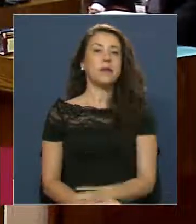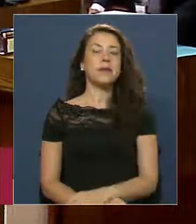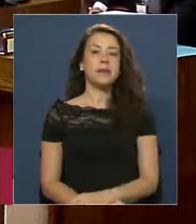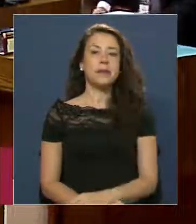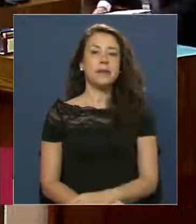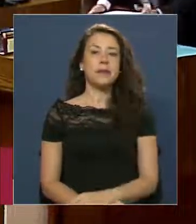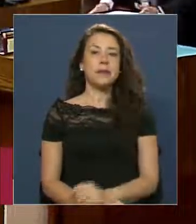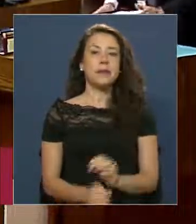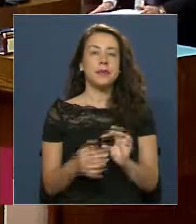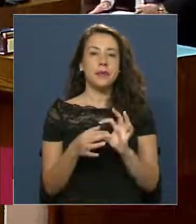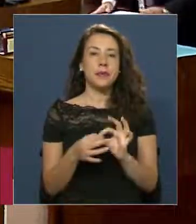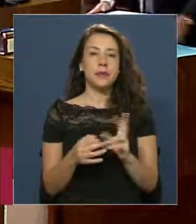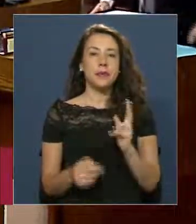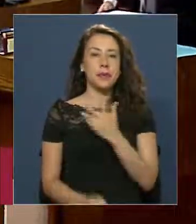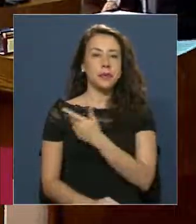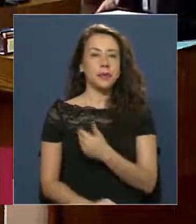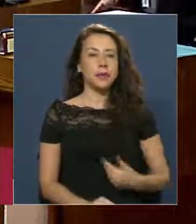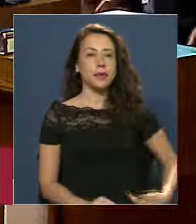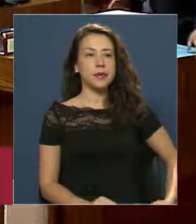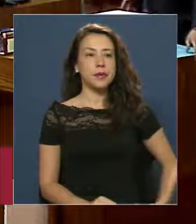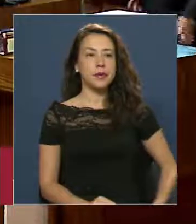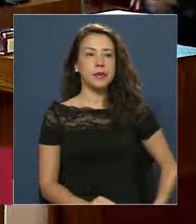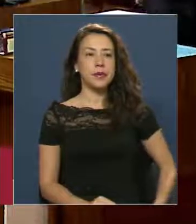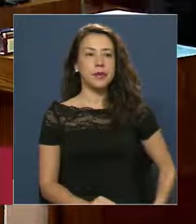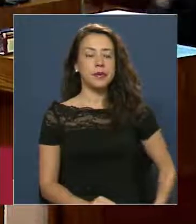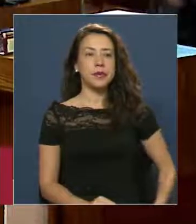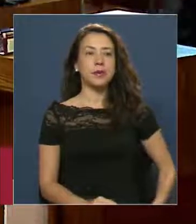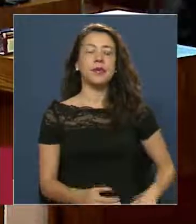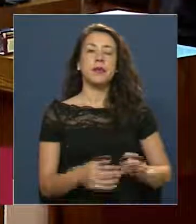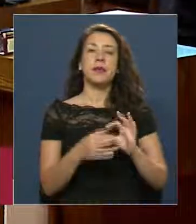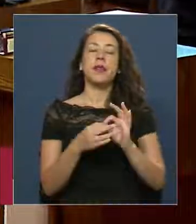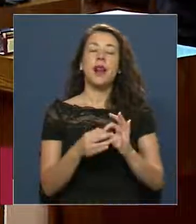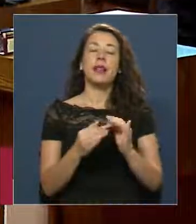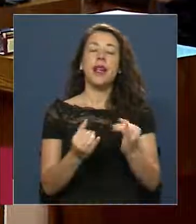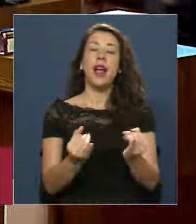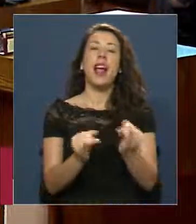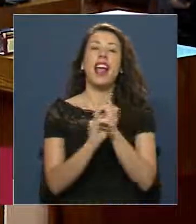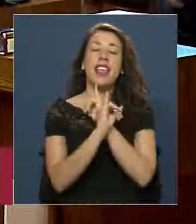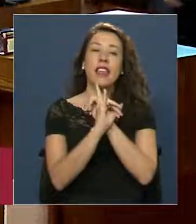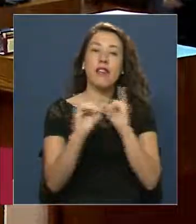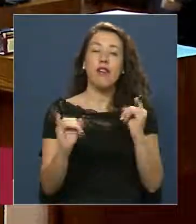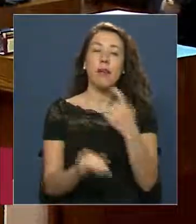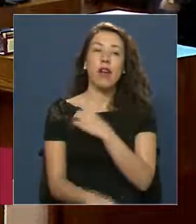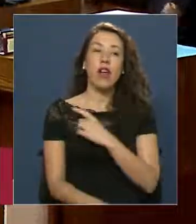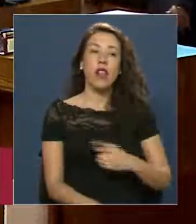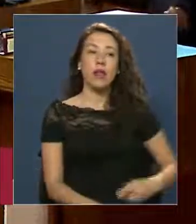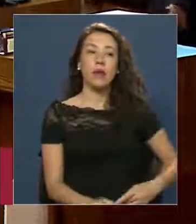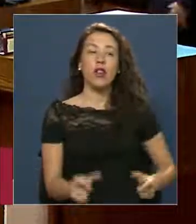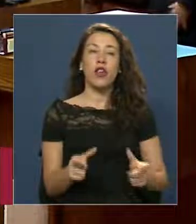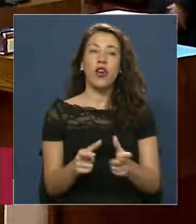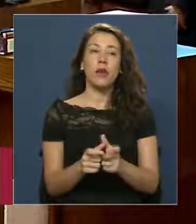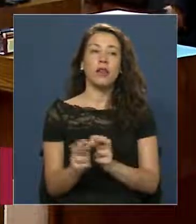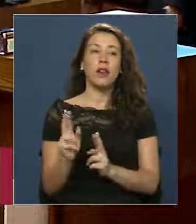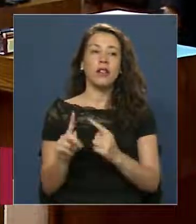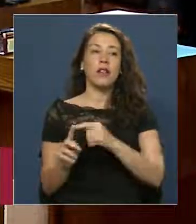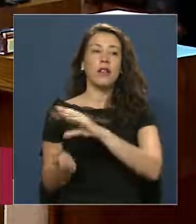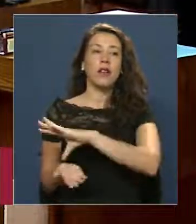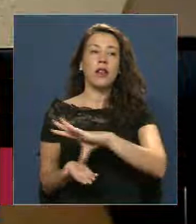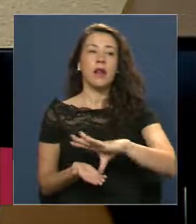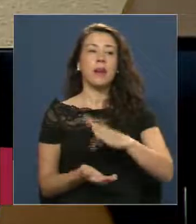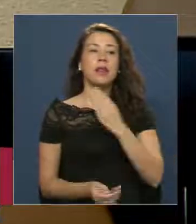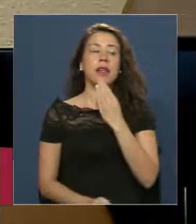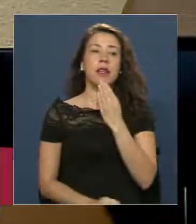Muchas gracias, señor presidente. Agradecer el informe que han hecho los diputados tanto de la Comisión de Relaciones Exteriores